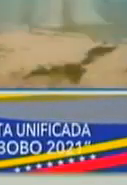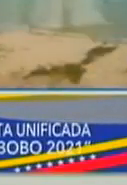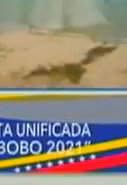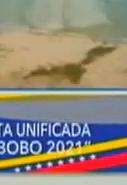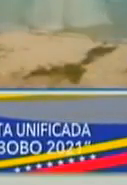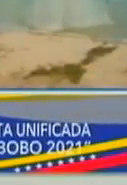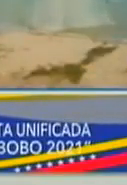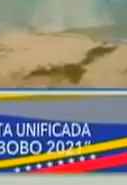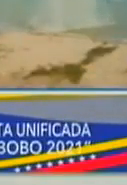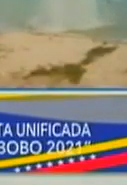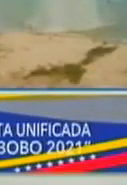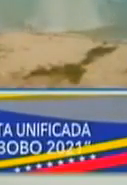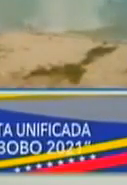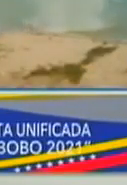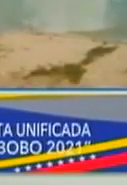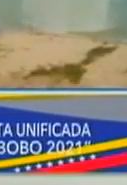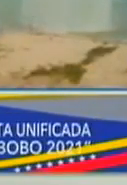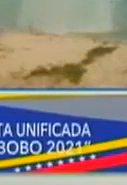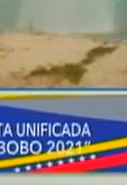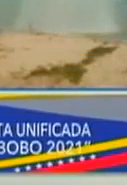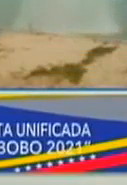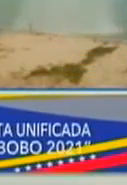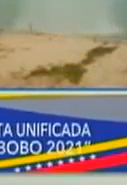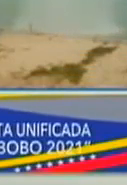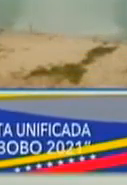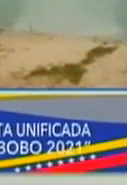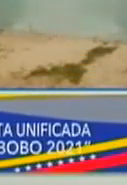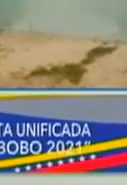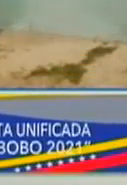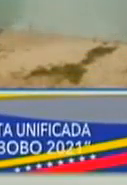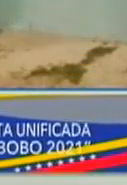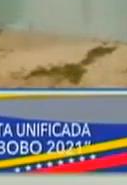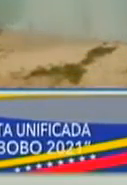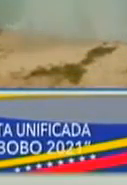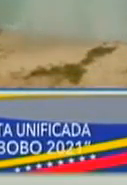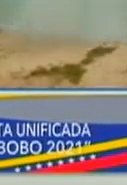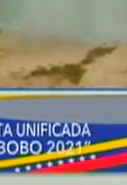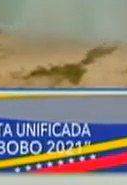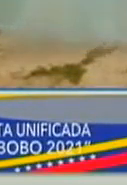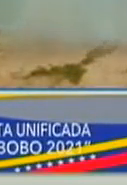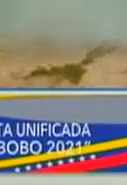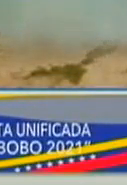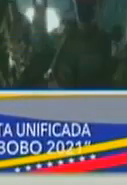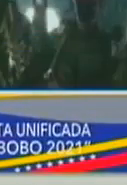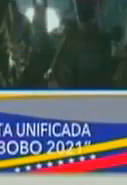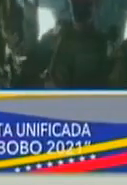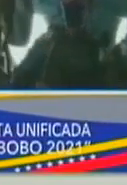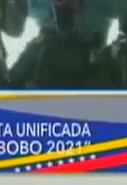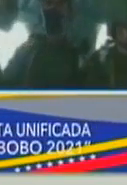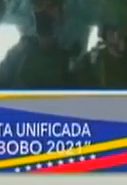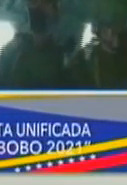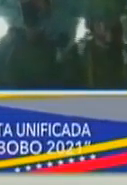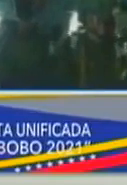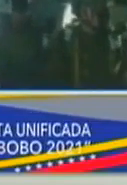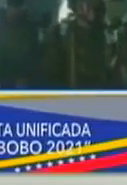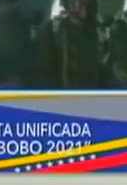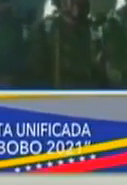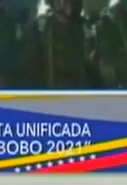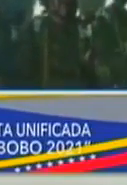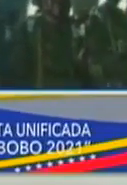desarrollando las actividades necesarias para defender cada centímetro de nuestra patria,